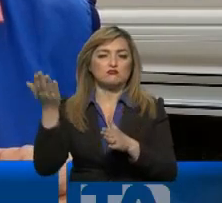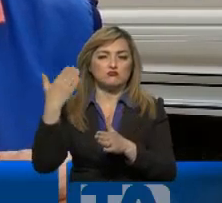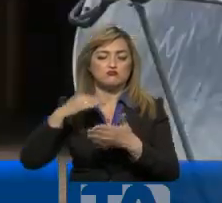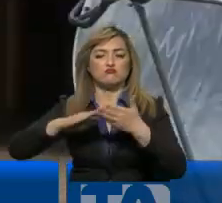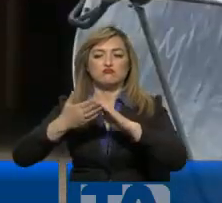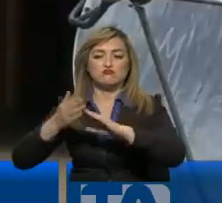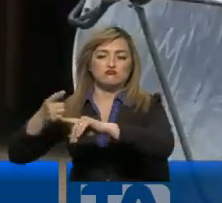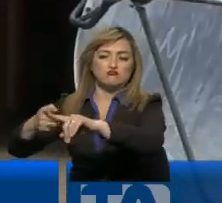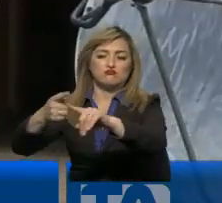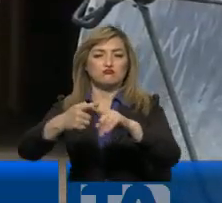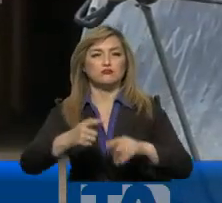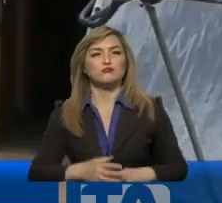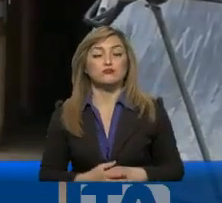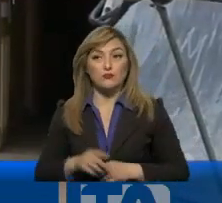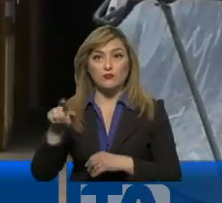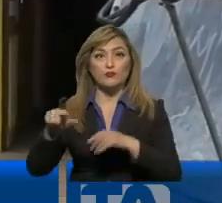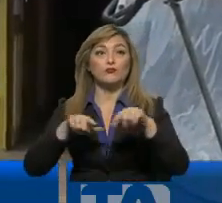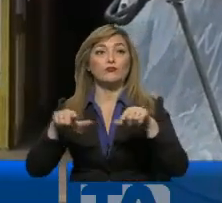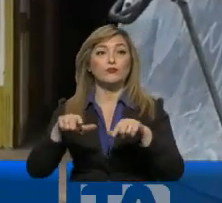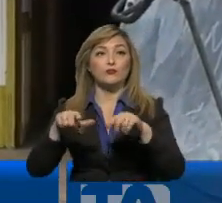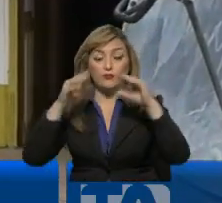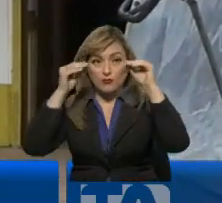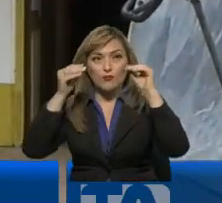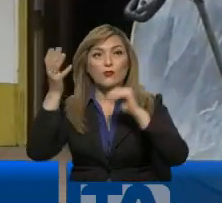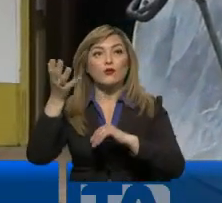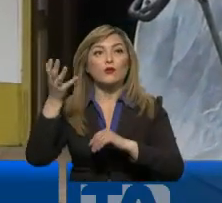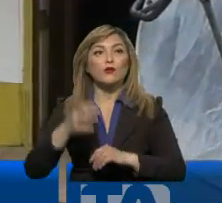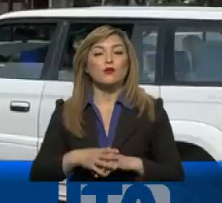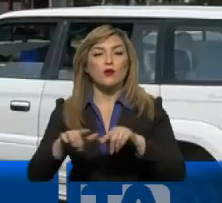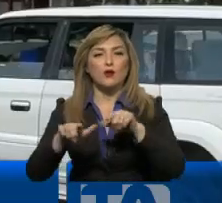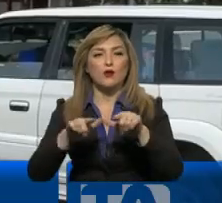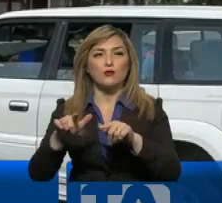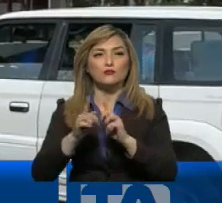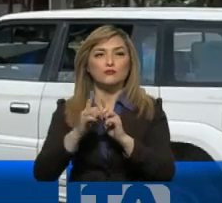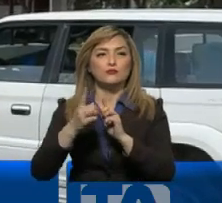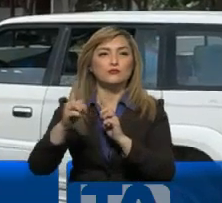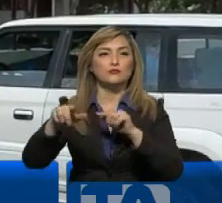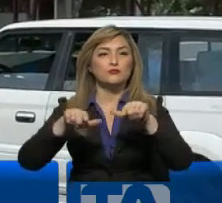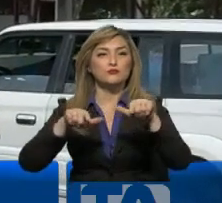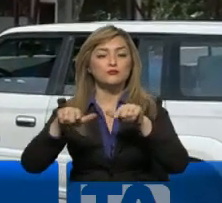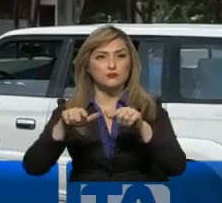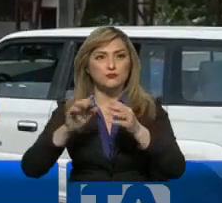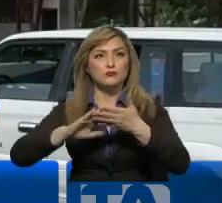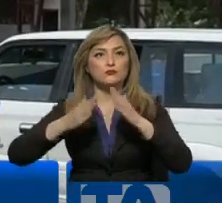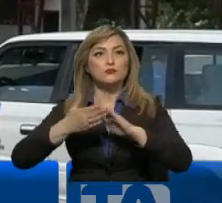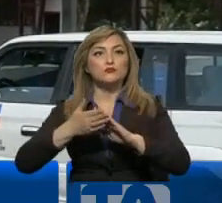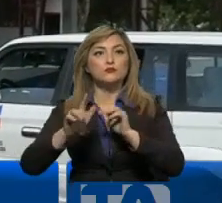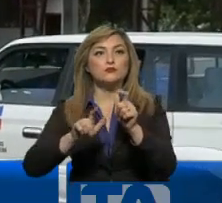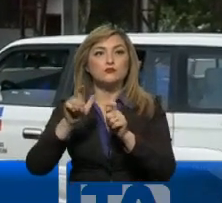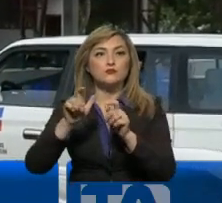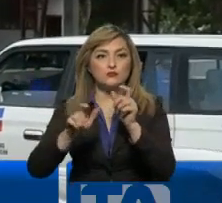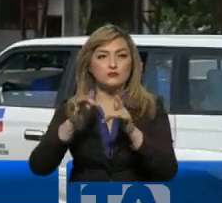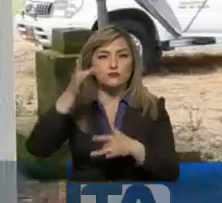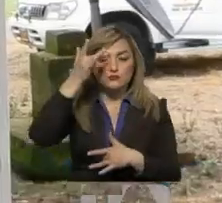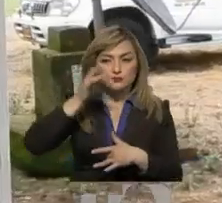en las comunidades. Los establecimientos considerados para impartir clases son escenarios aislados, ubicados en comunidades donde los casos de